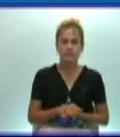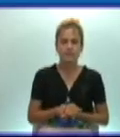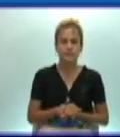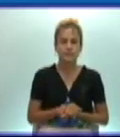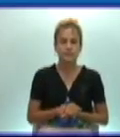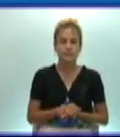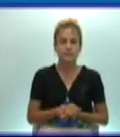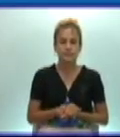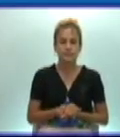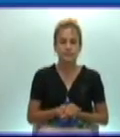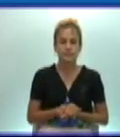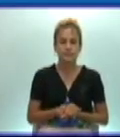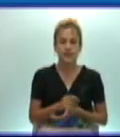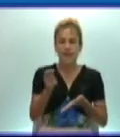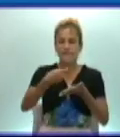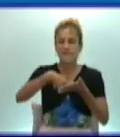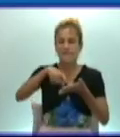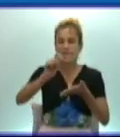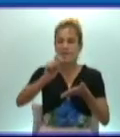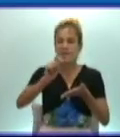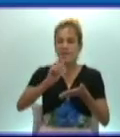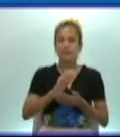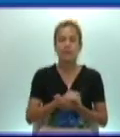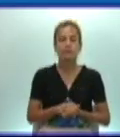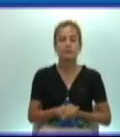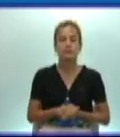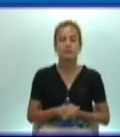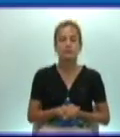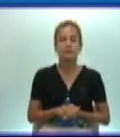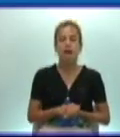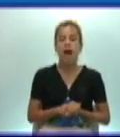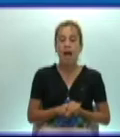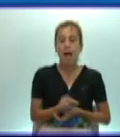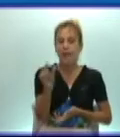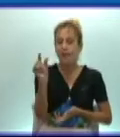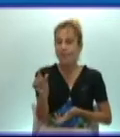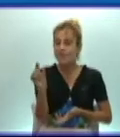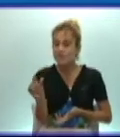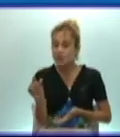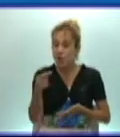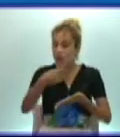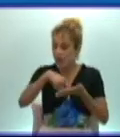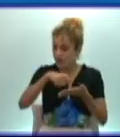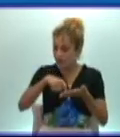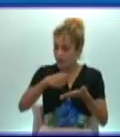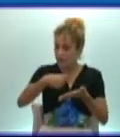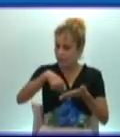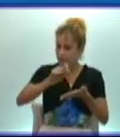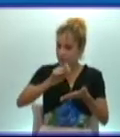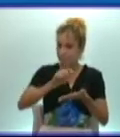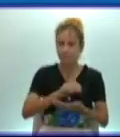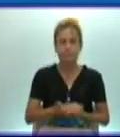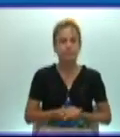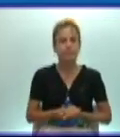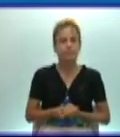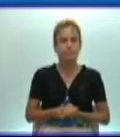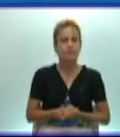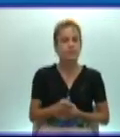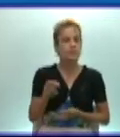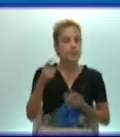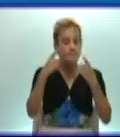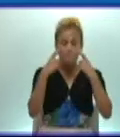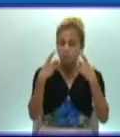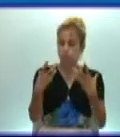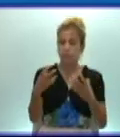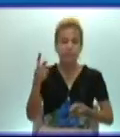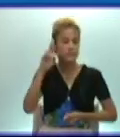receptor de la carta. La firma, en este caso, que es la persona que escribe. Es importante recordarles que